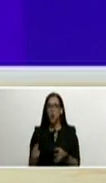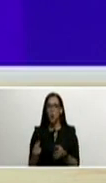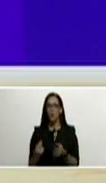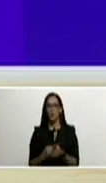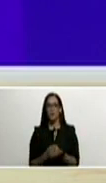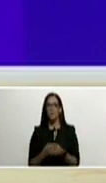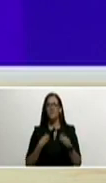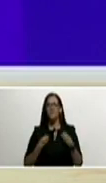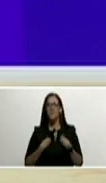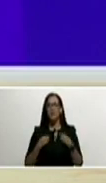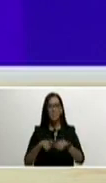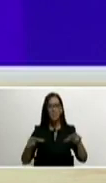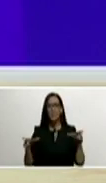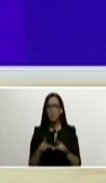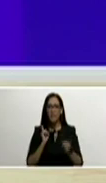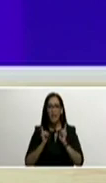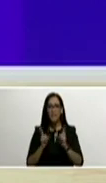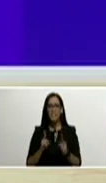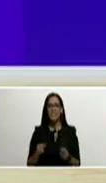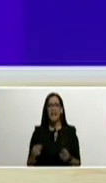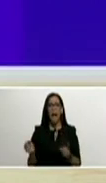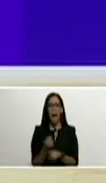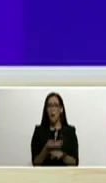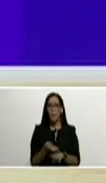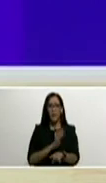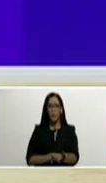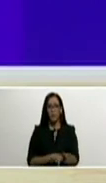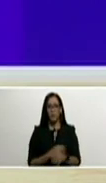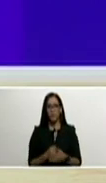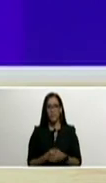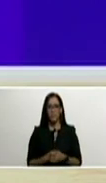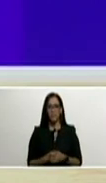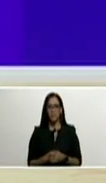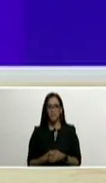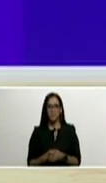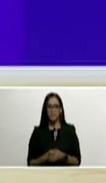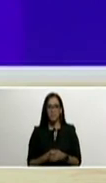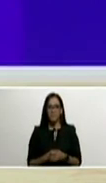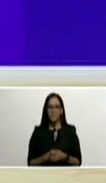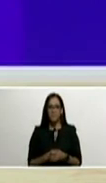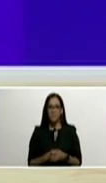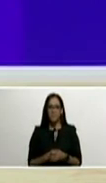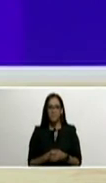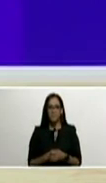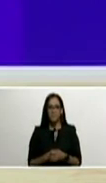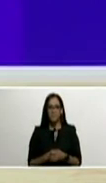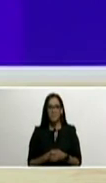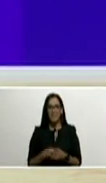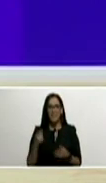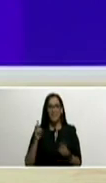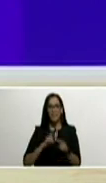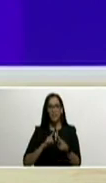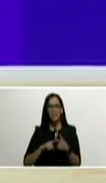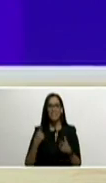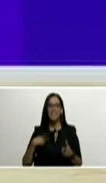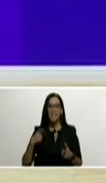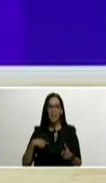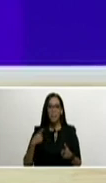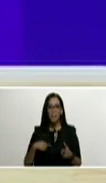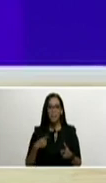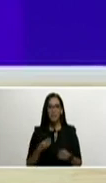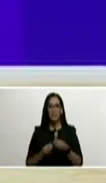una situación que a veces lleva a lo peor. Entonces tenemos que